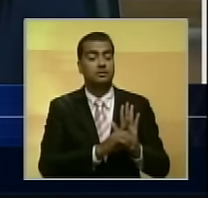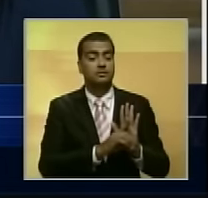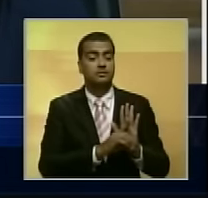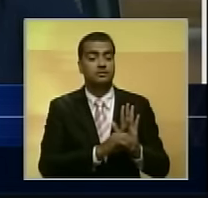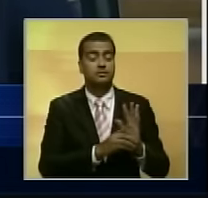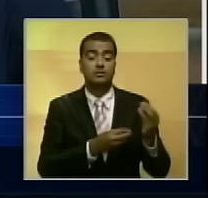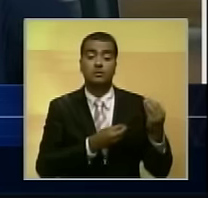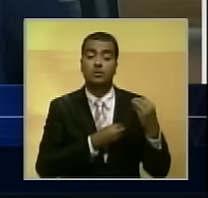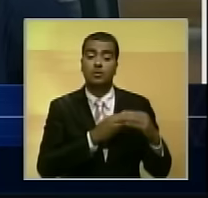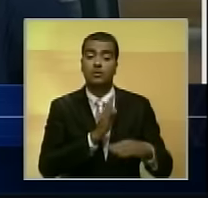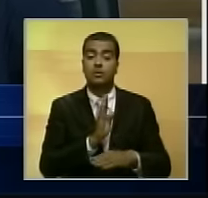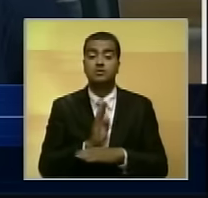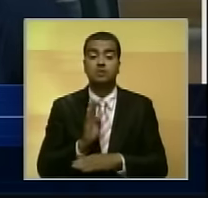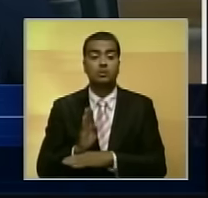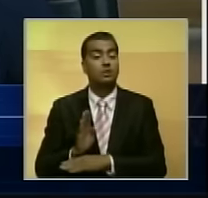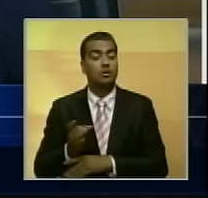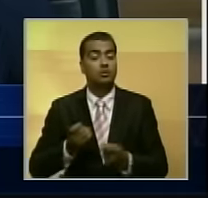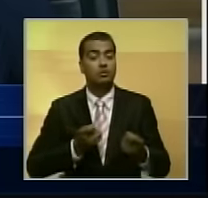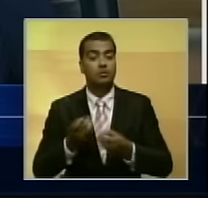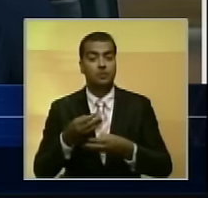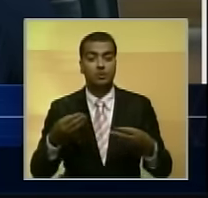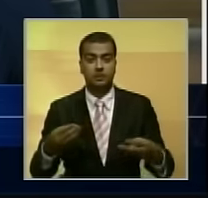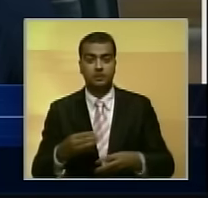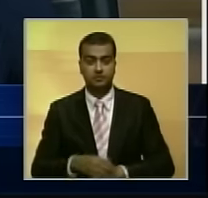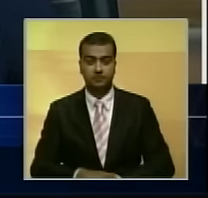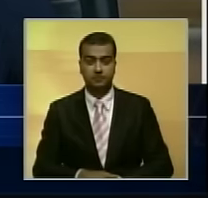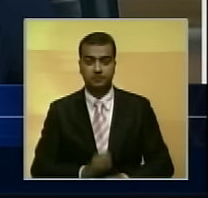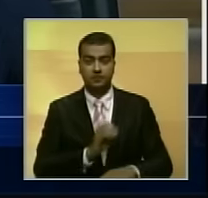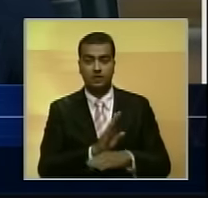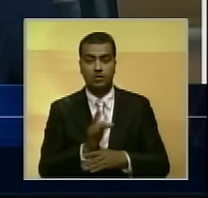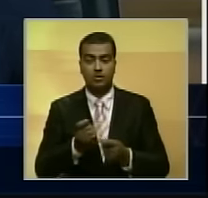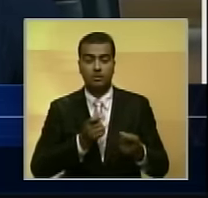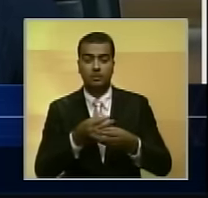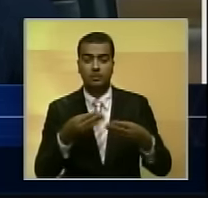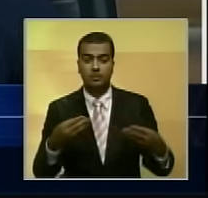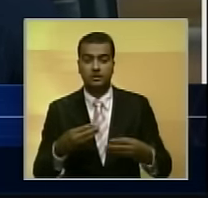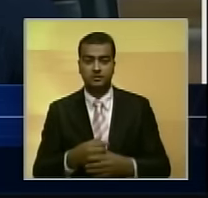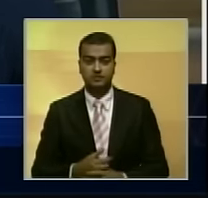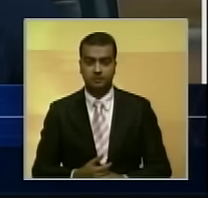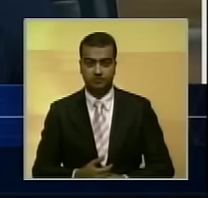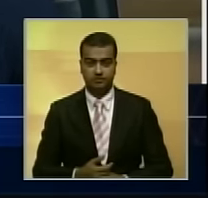parte de los cuerpos del orden público, que resguardan el orden público.